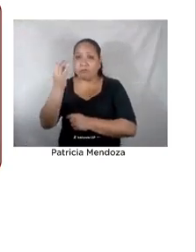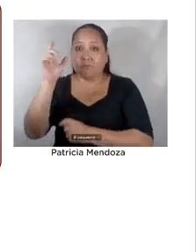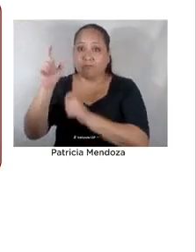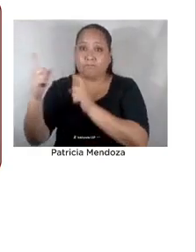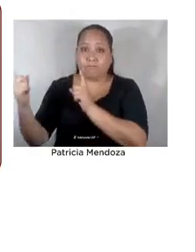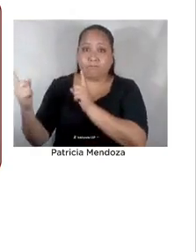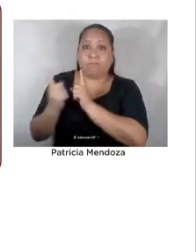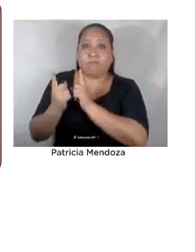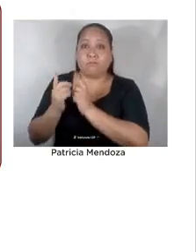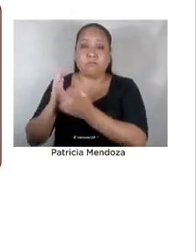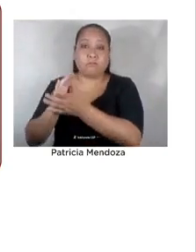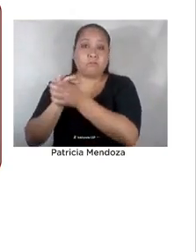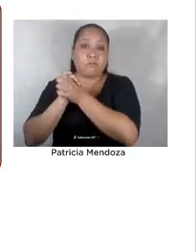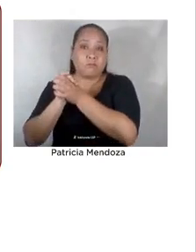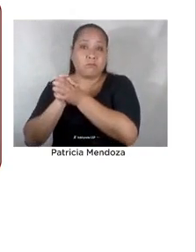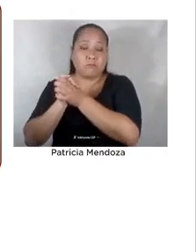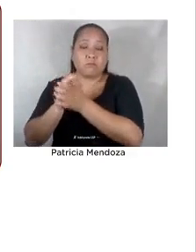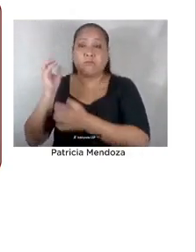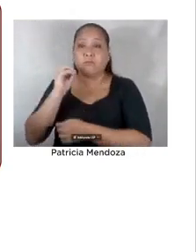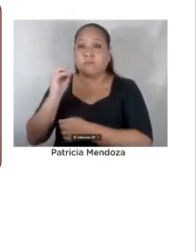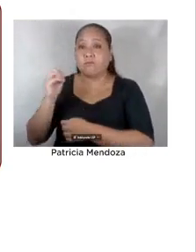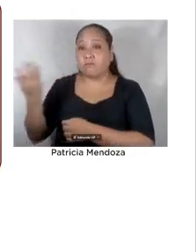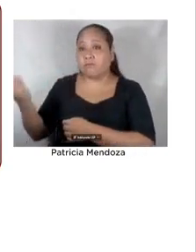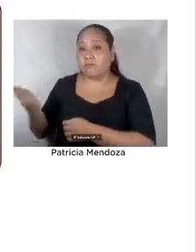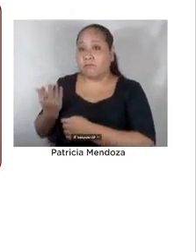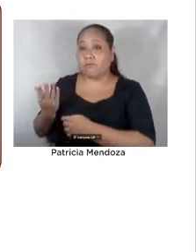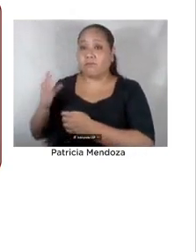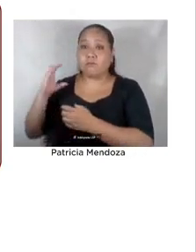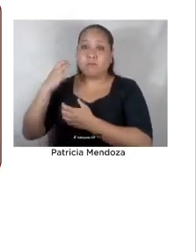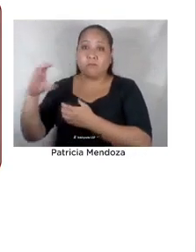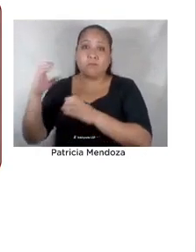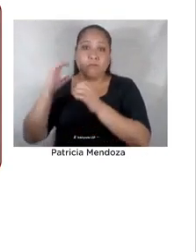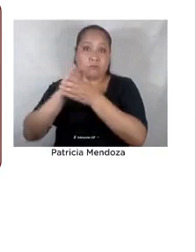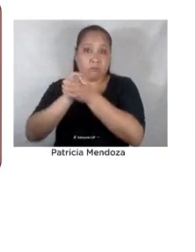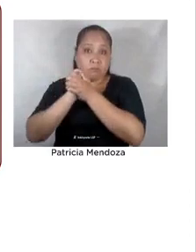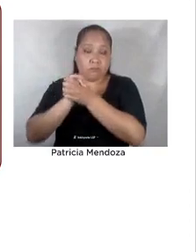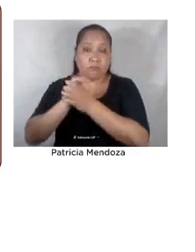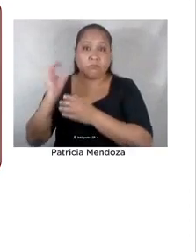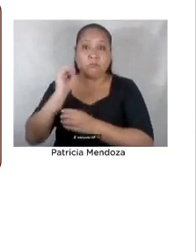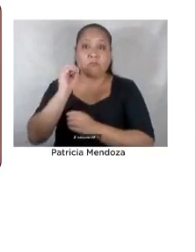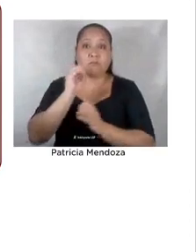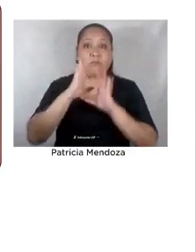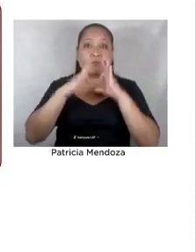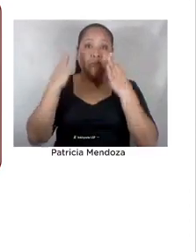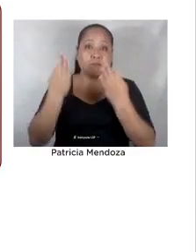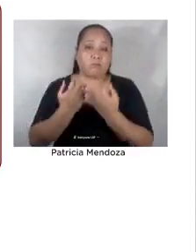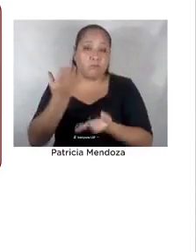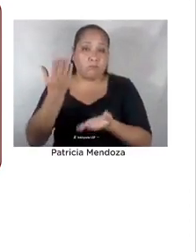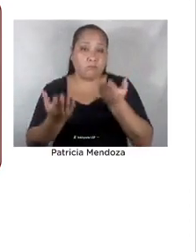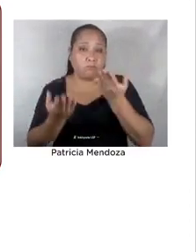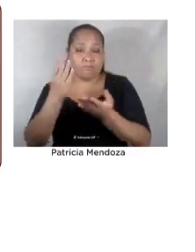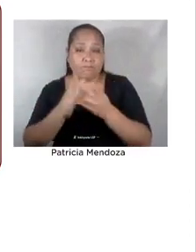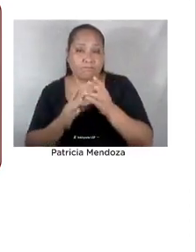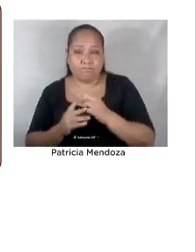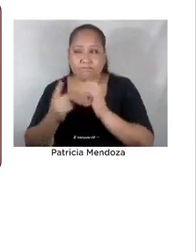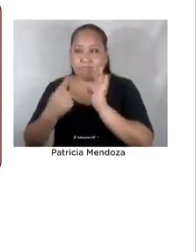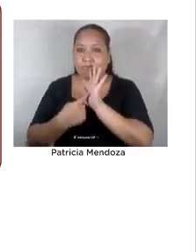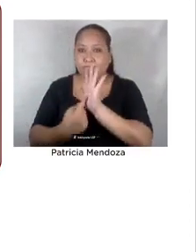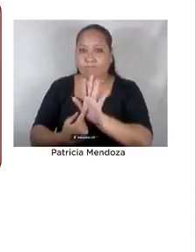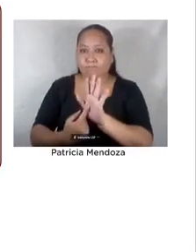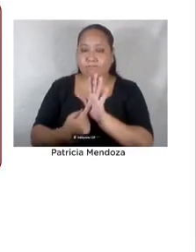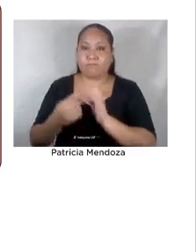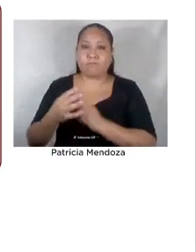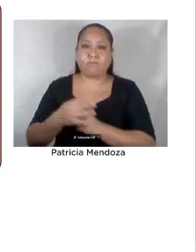un amigo, un colega, un familiar, que ha tenido algún tipo de dificultad para dormir bien,